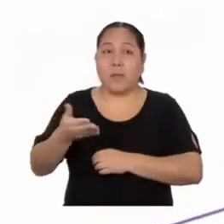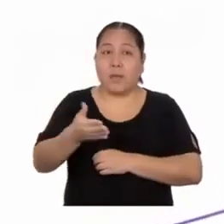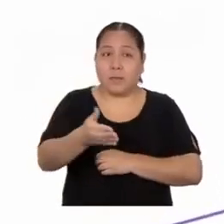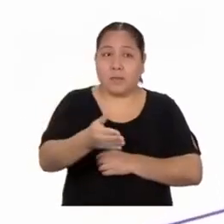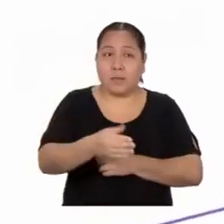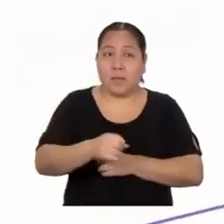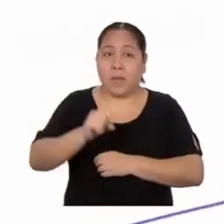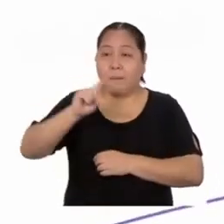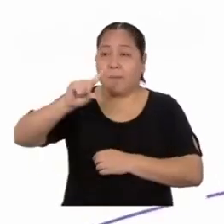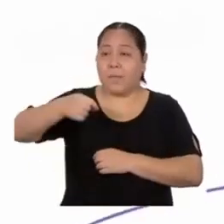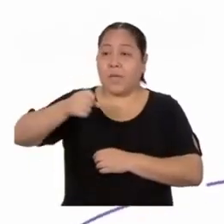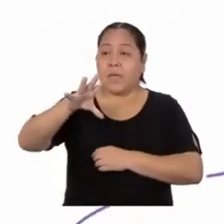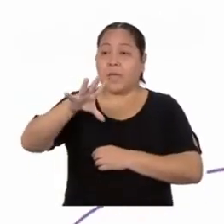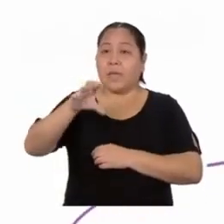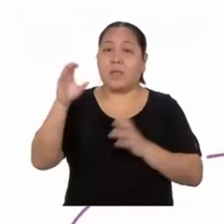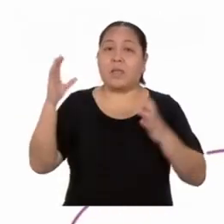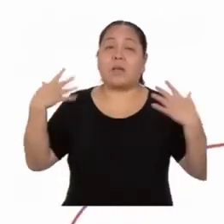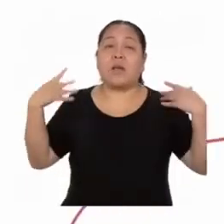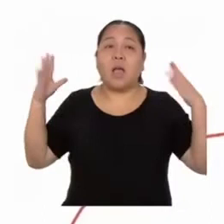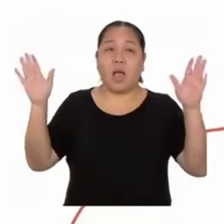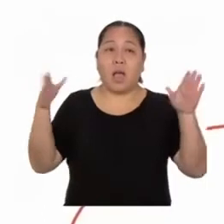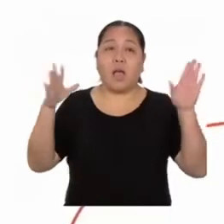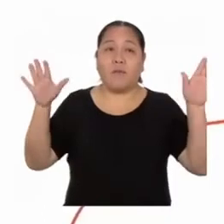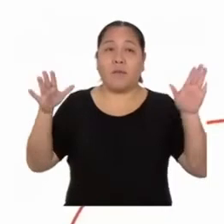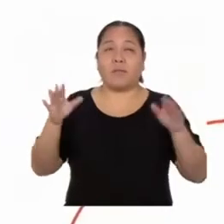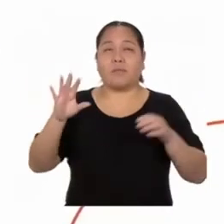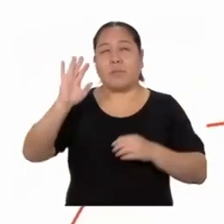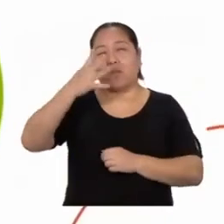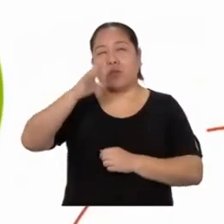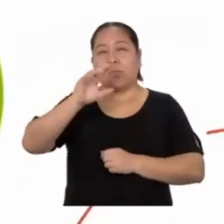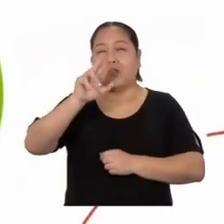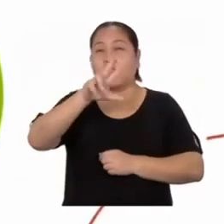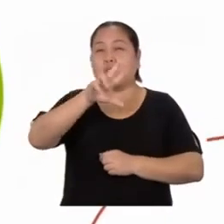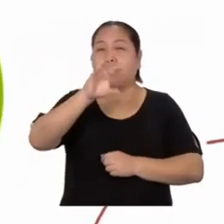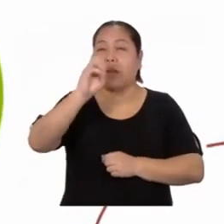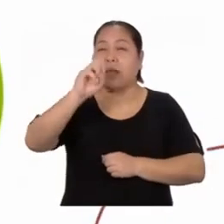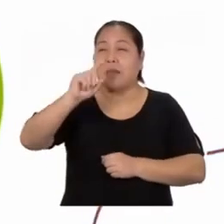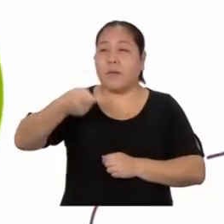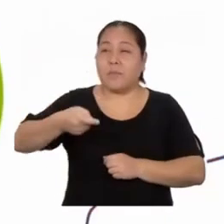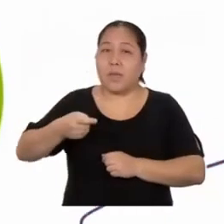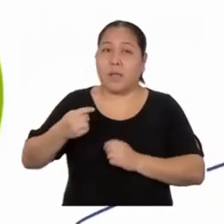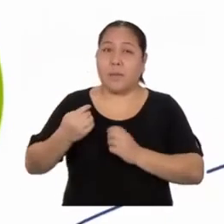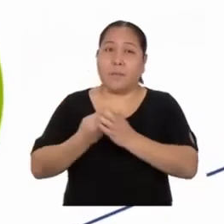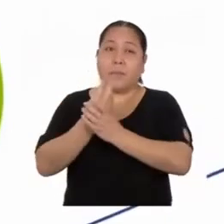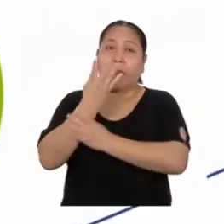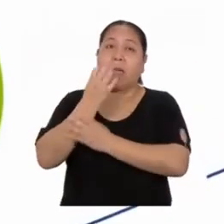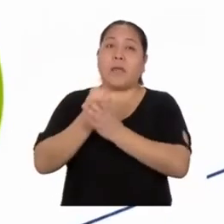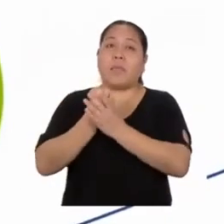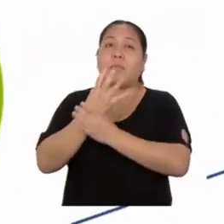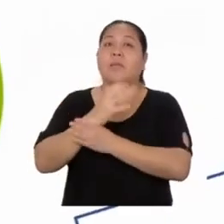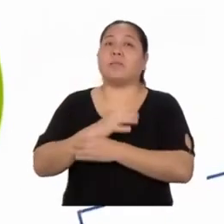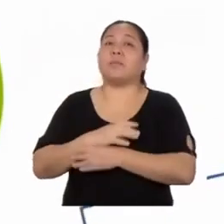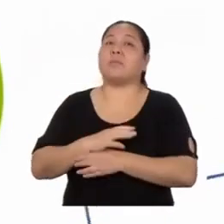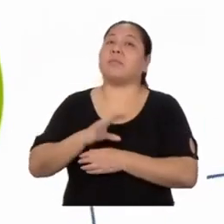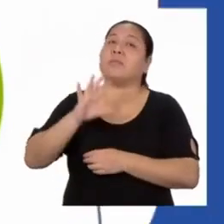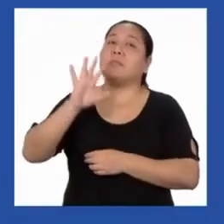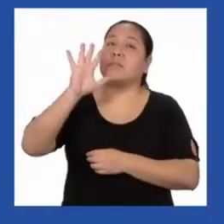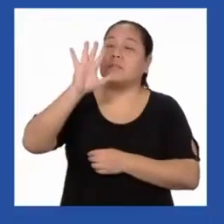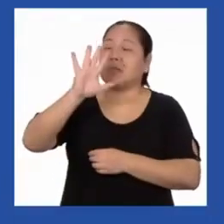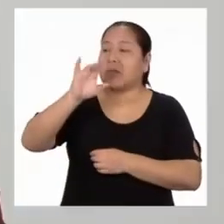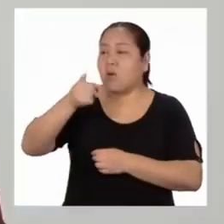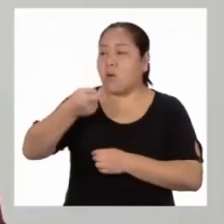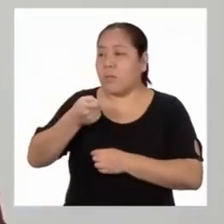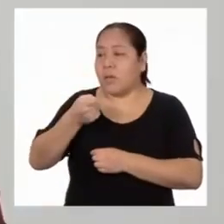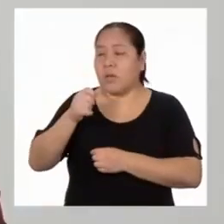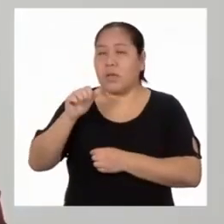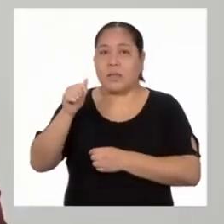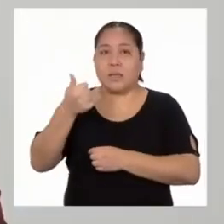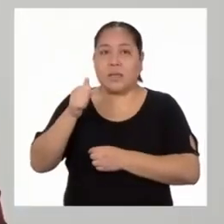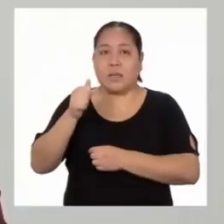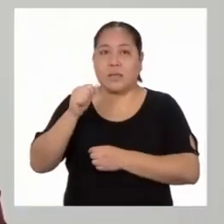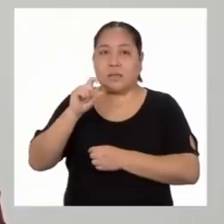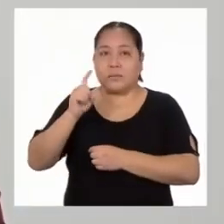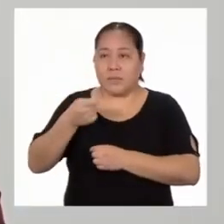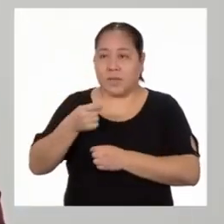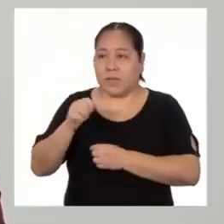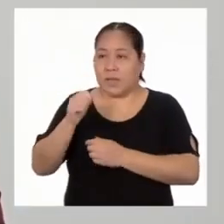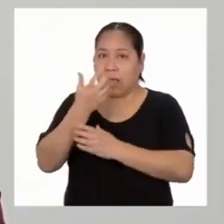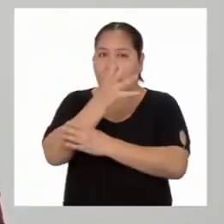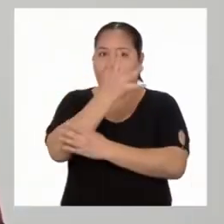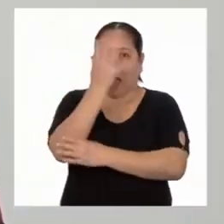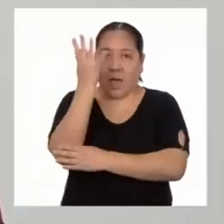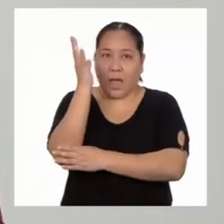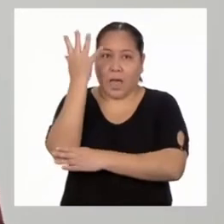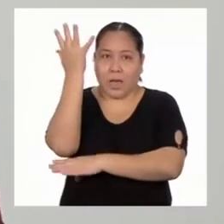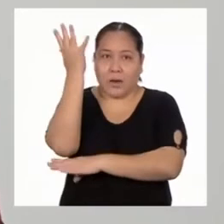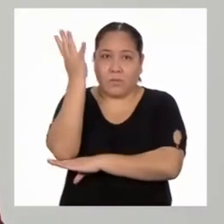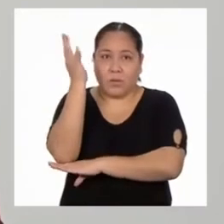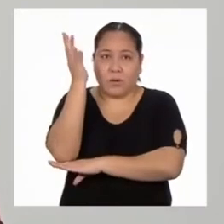aves, aproximadamente 30.000 plantas y entre 5.000 y 10.000 árboles. Los datos se pueden hallar de